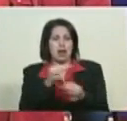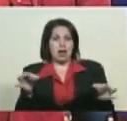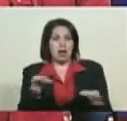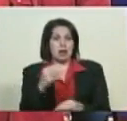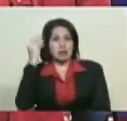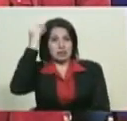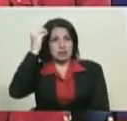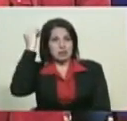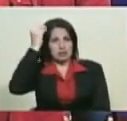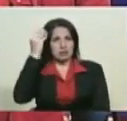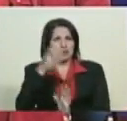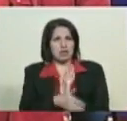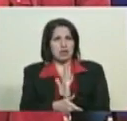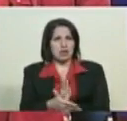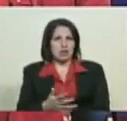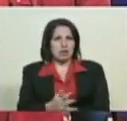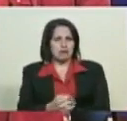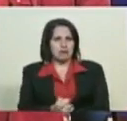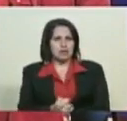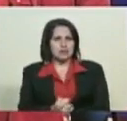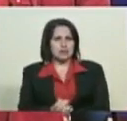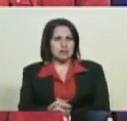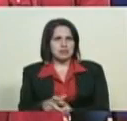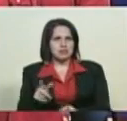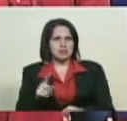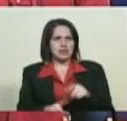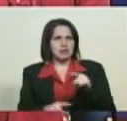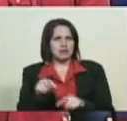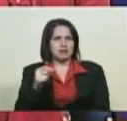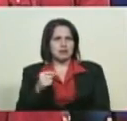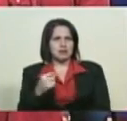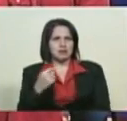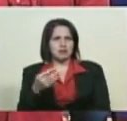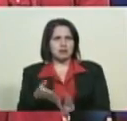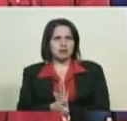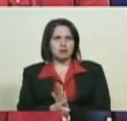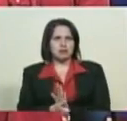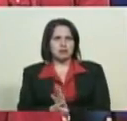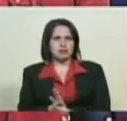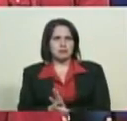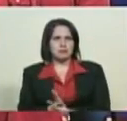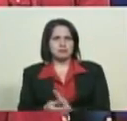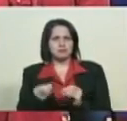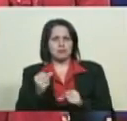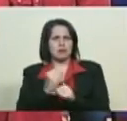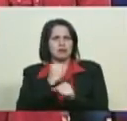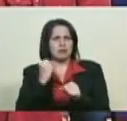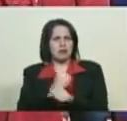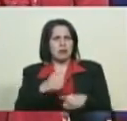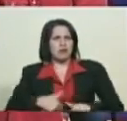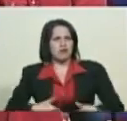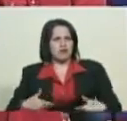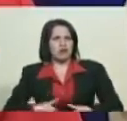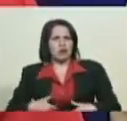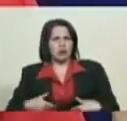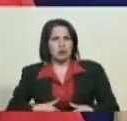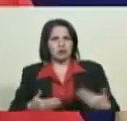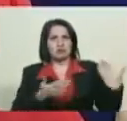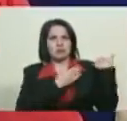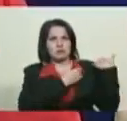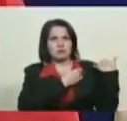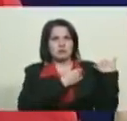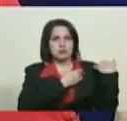ellos. Y Venezuela difícilmente vaya a conseguir a alguien con la capacidad de trabajo, dedicación, esfuerzo,